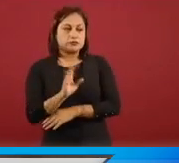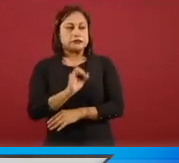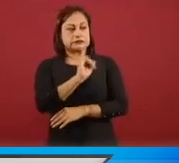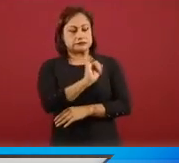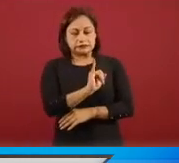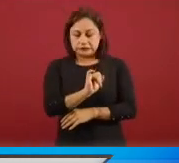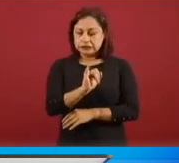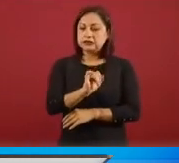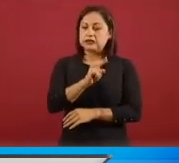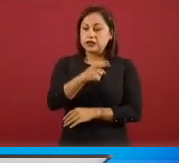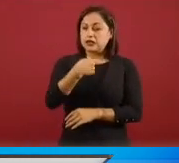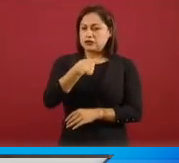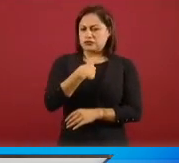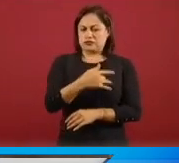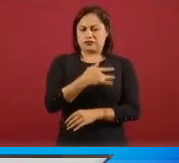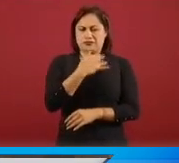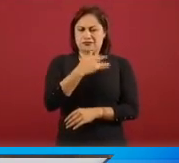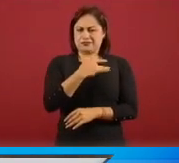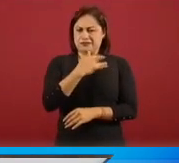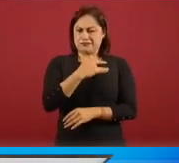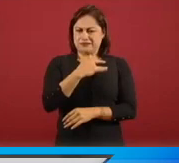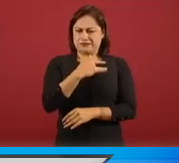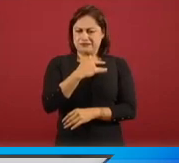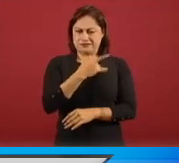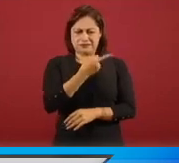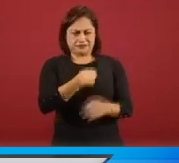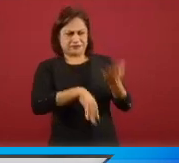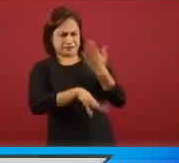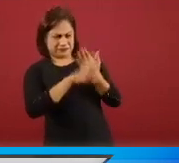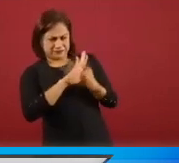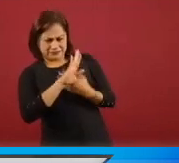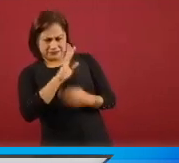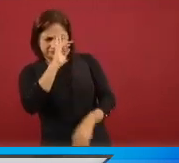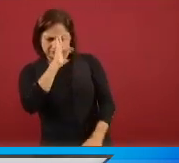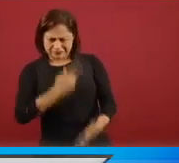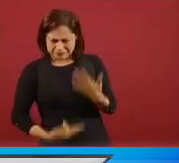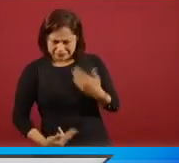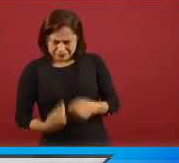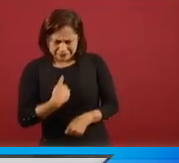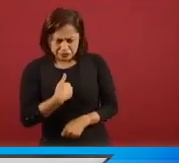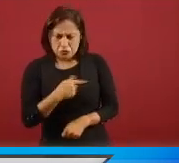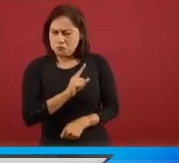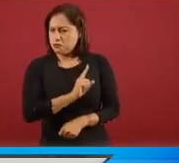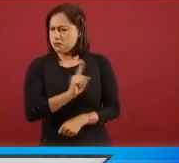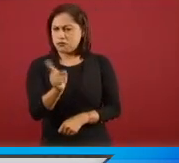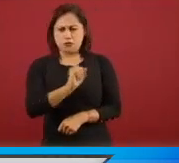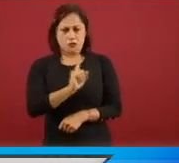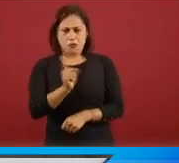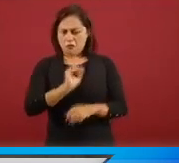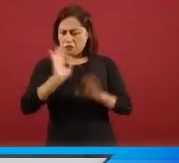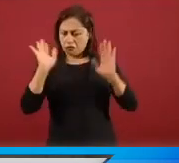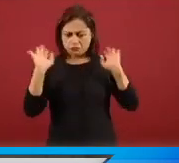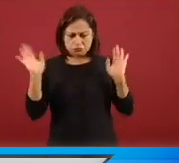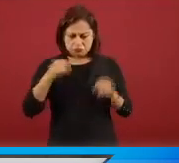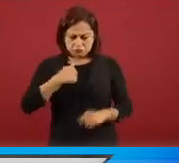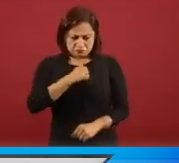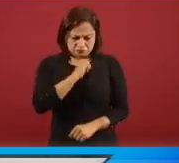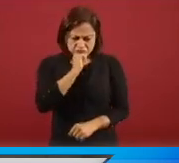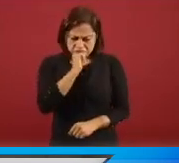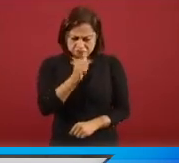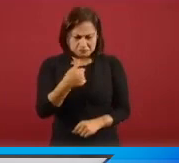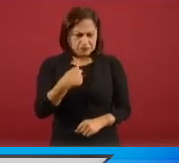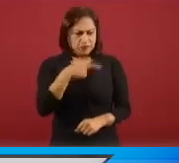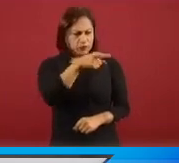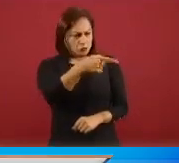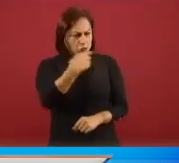recursos del presupuesto a los medios de comunicación el actuar era distinto desde la presidencia de la república ya no se gasta y dad lo que se gastaba